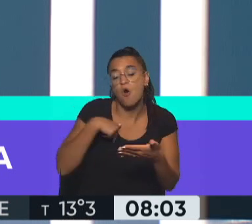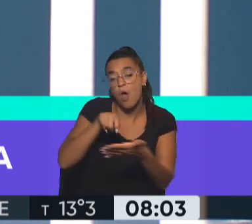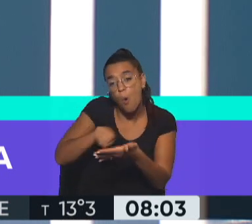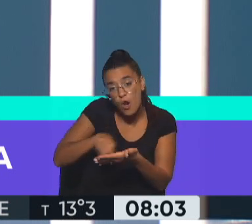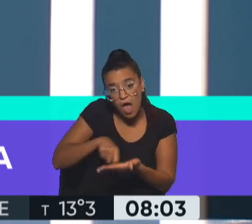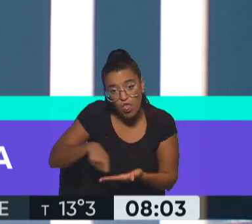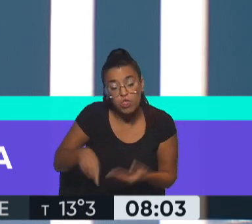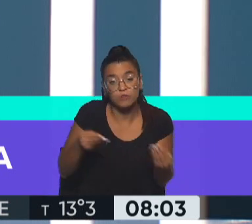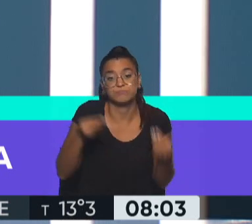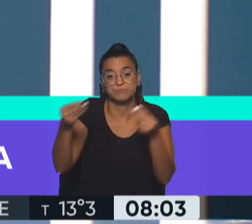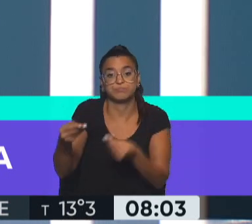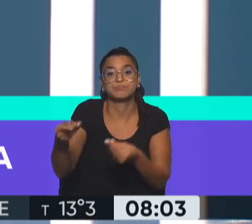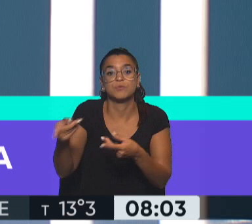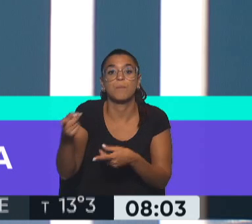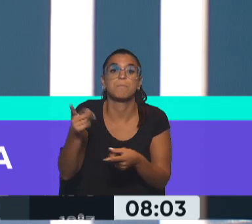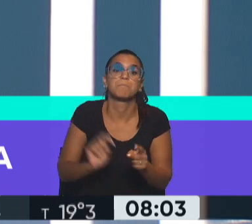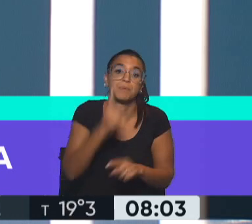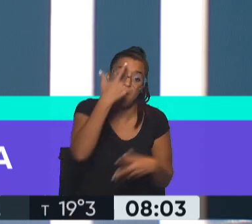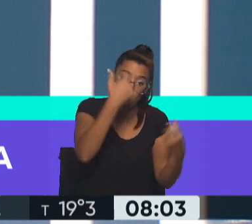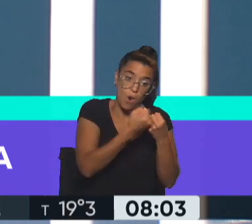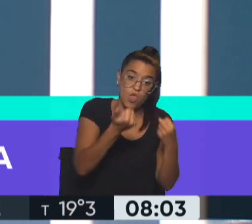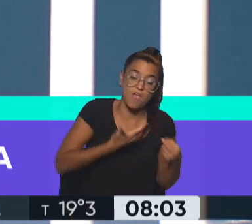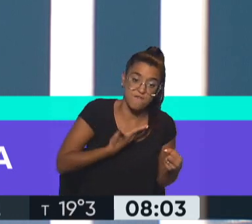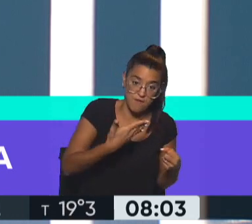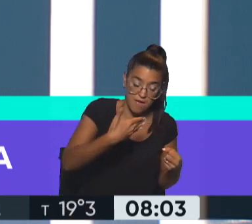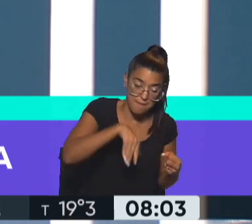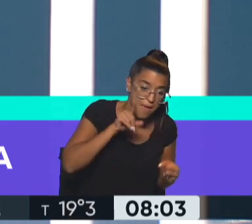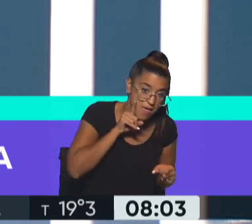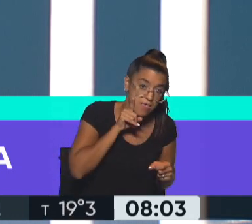que ingresará probablemente después de que ingrese el acuerdo con el Fondo Monetario, pero en los próximos días.